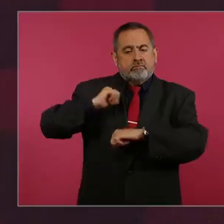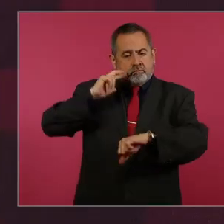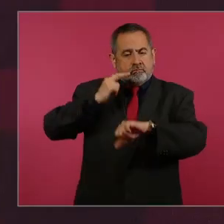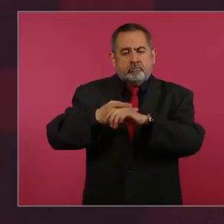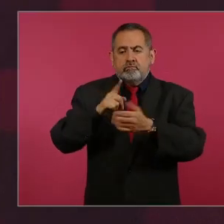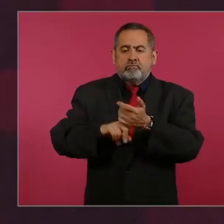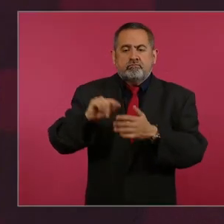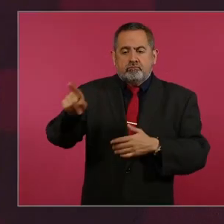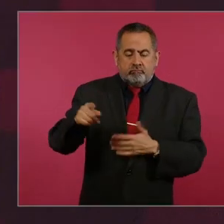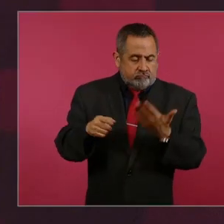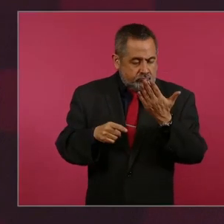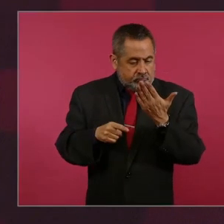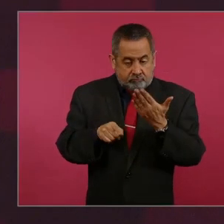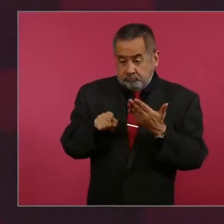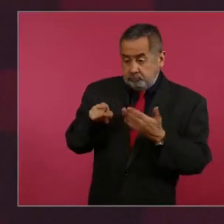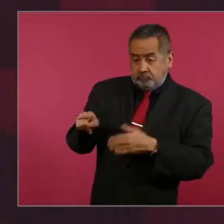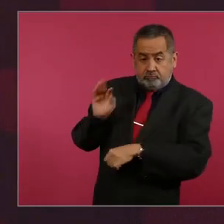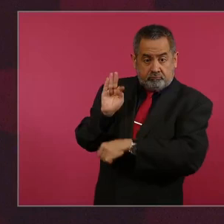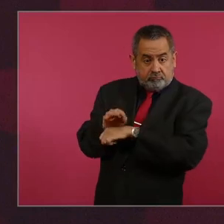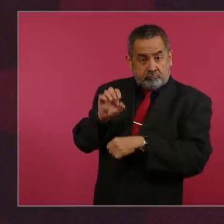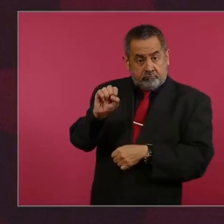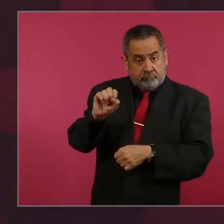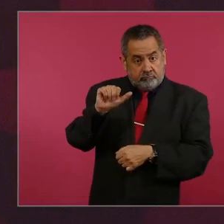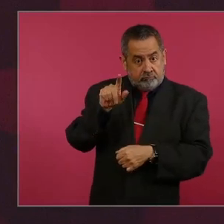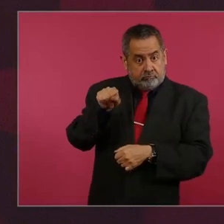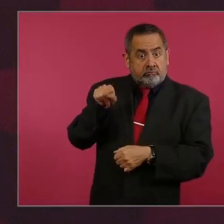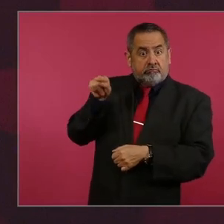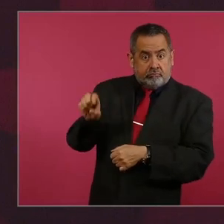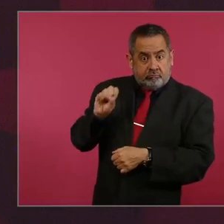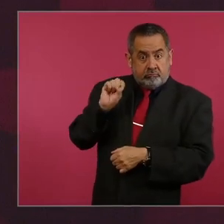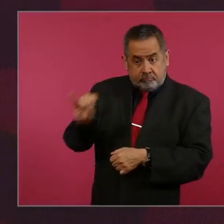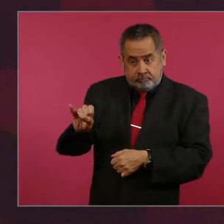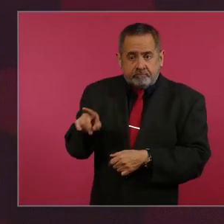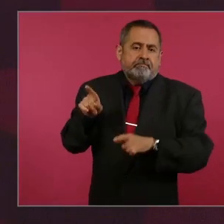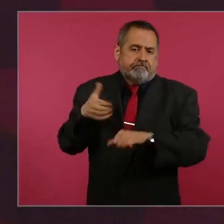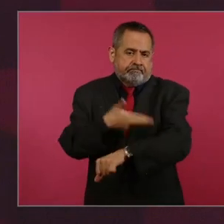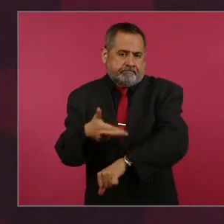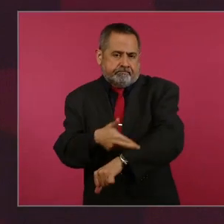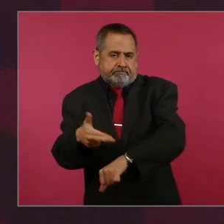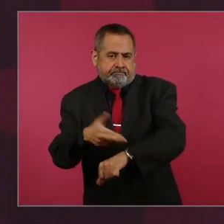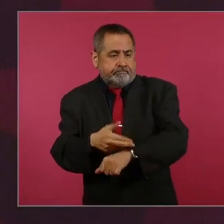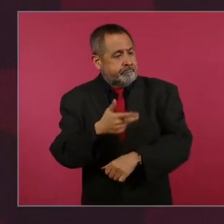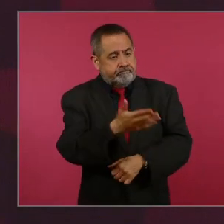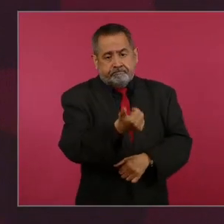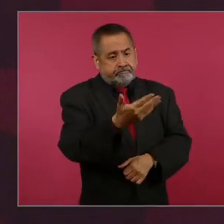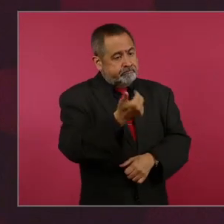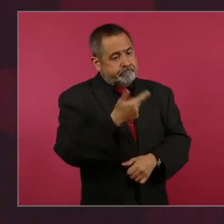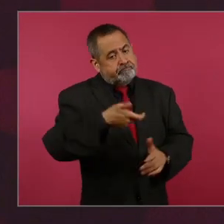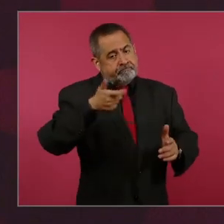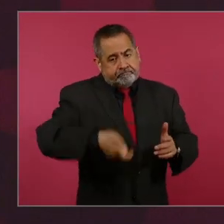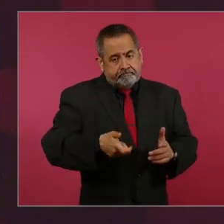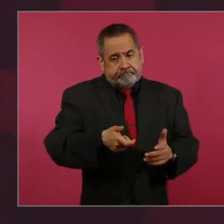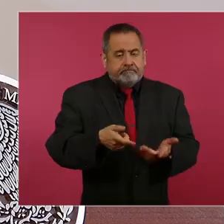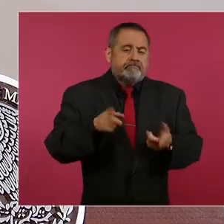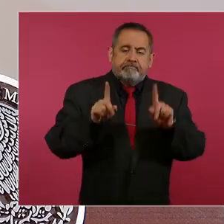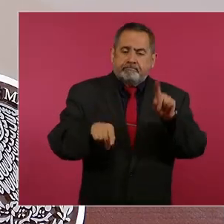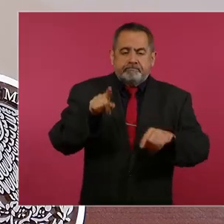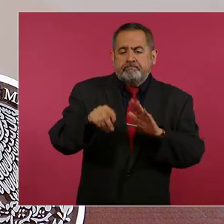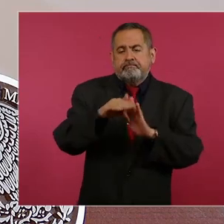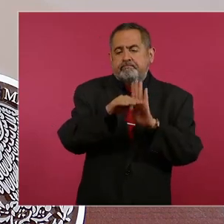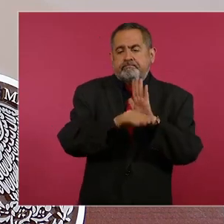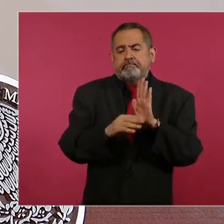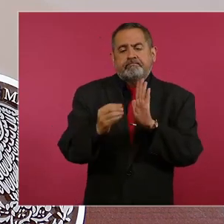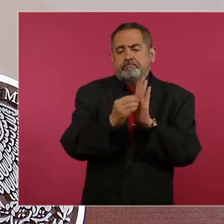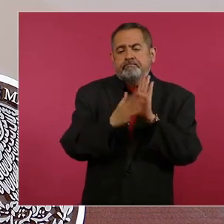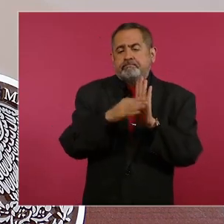una determinación a su favor, entonces los procedimientos administrativos de ejecución que están incluidos en la